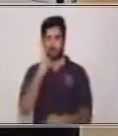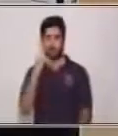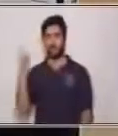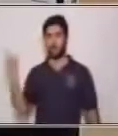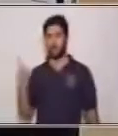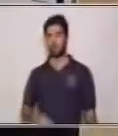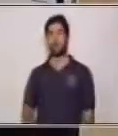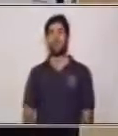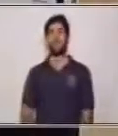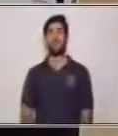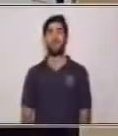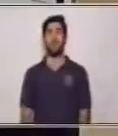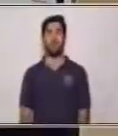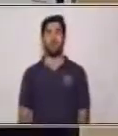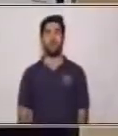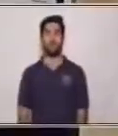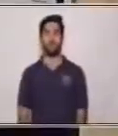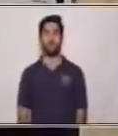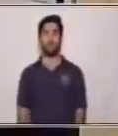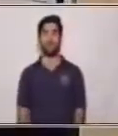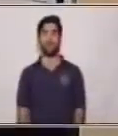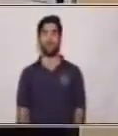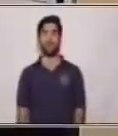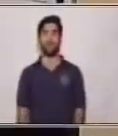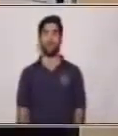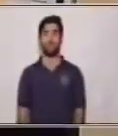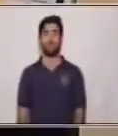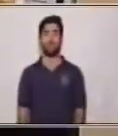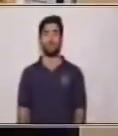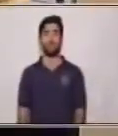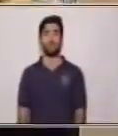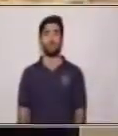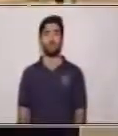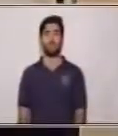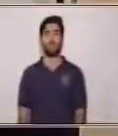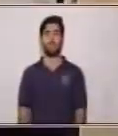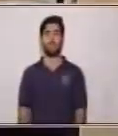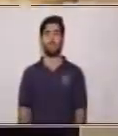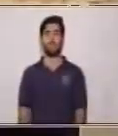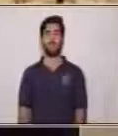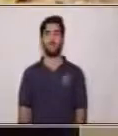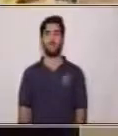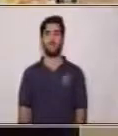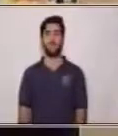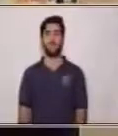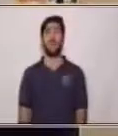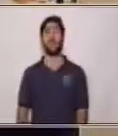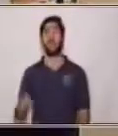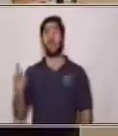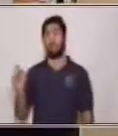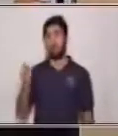Muy bien. Primero, debemos tomar en cuenta